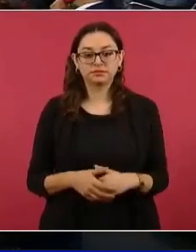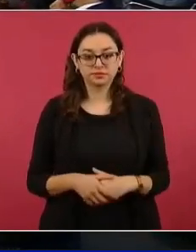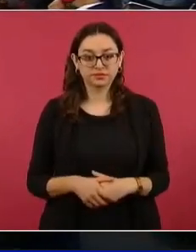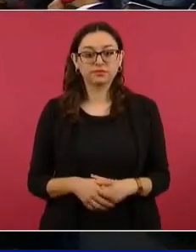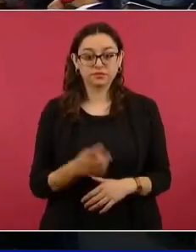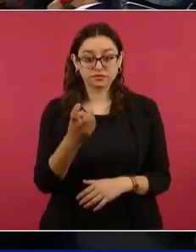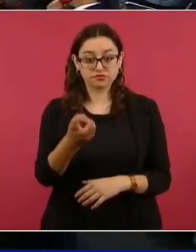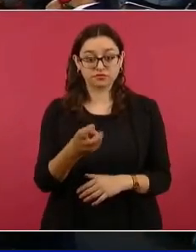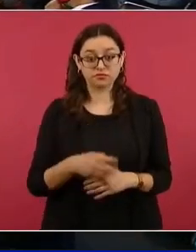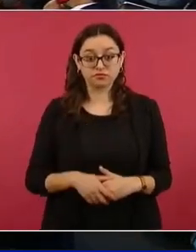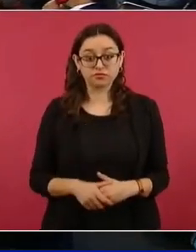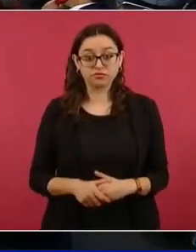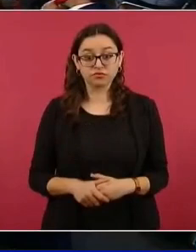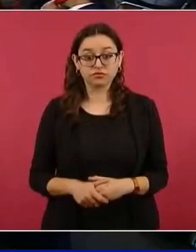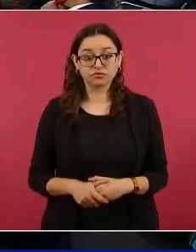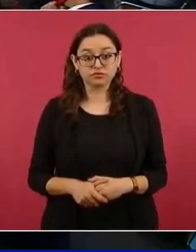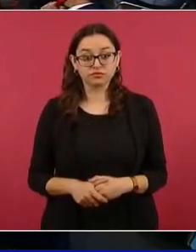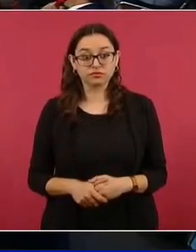Ajá.